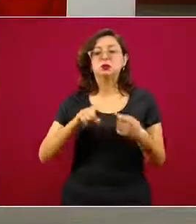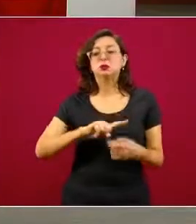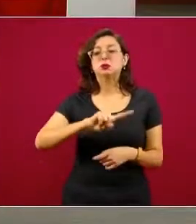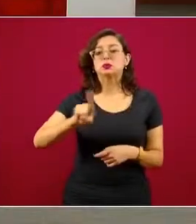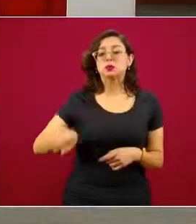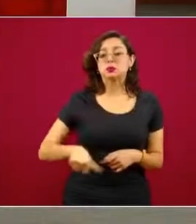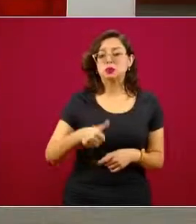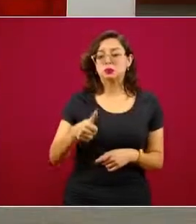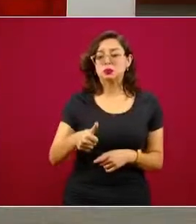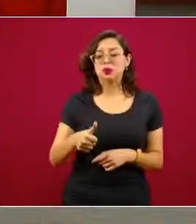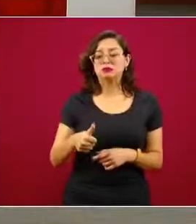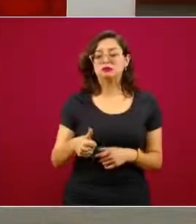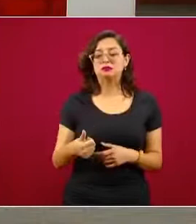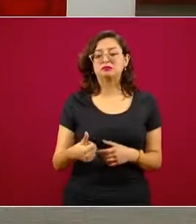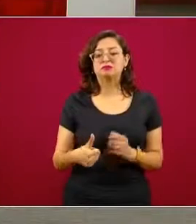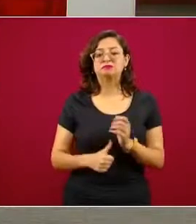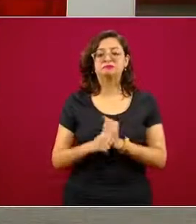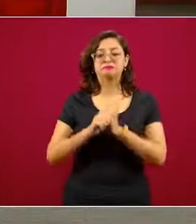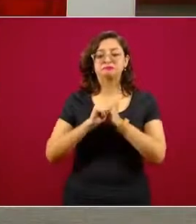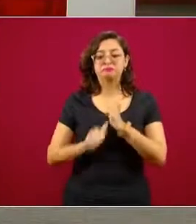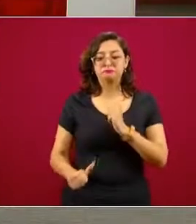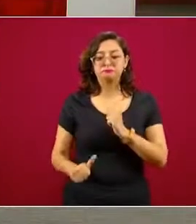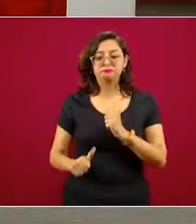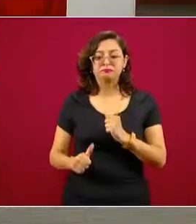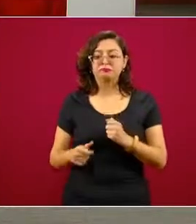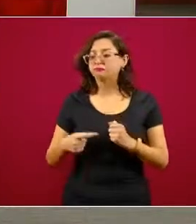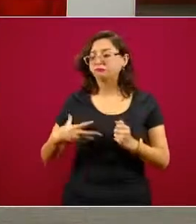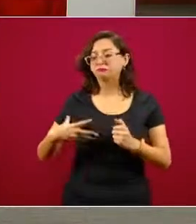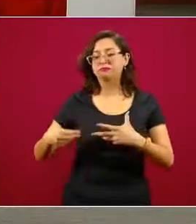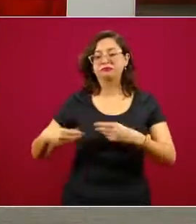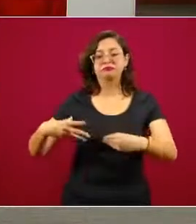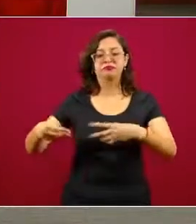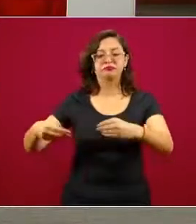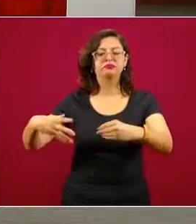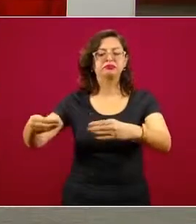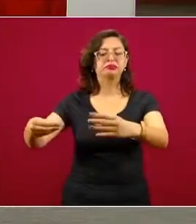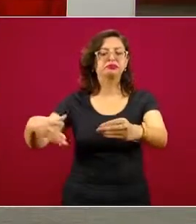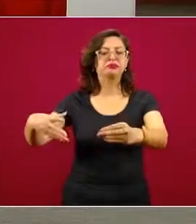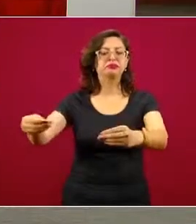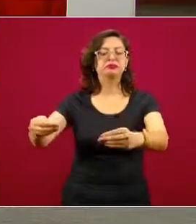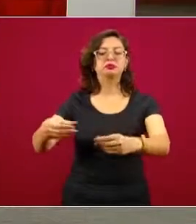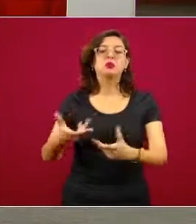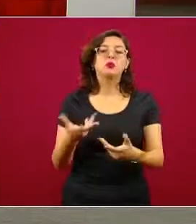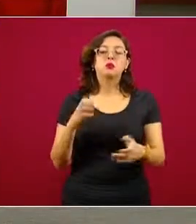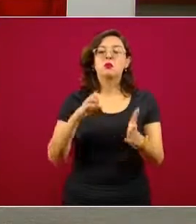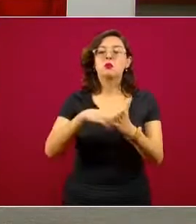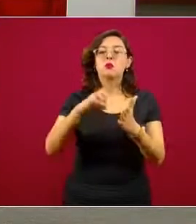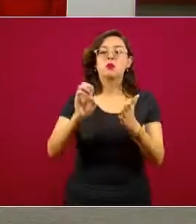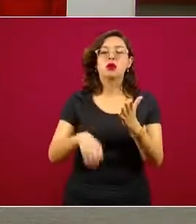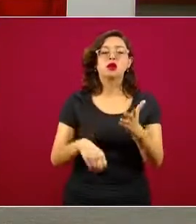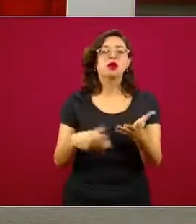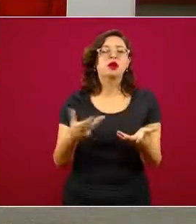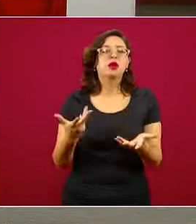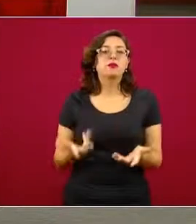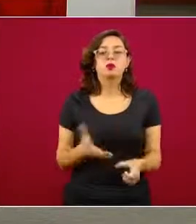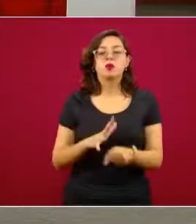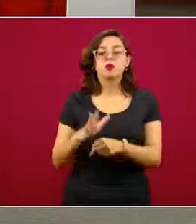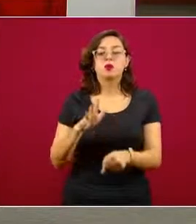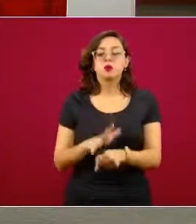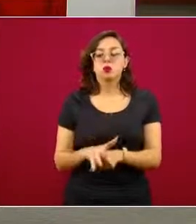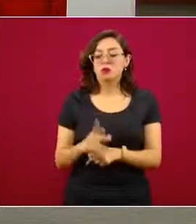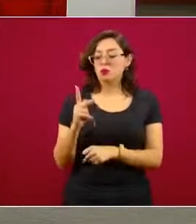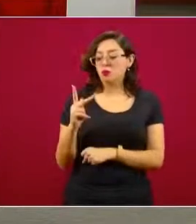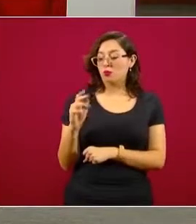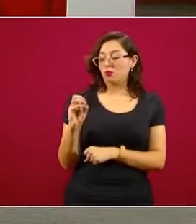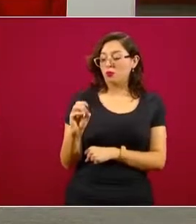un medio muy efectivo, muy eficiente para su transmisión. Uno de los que son muy característicos en este aspecto es la